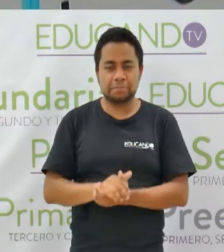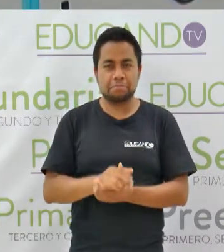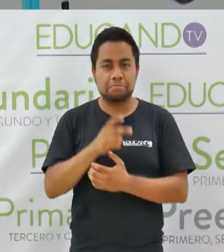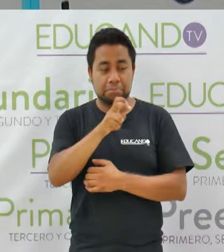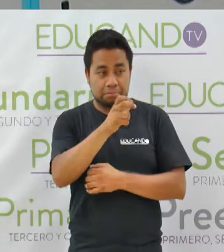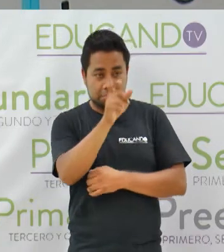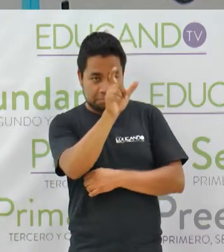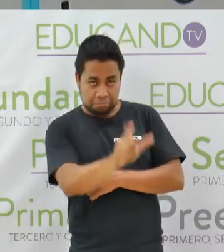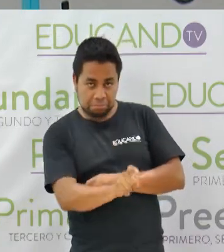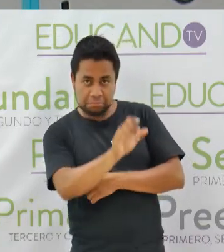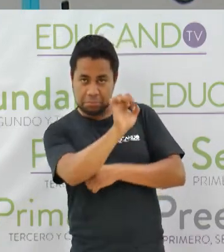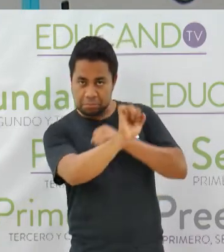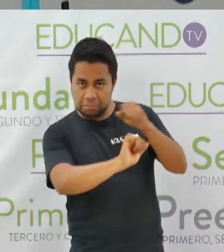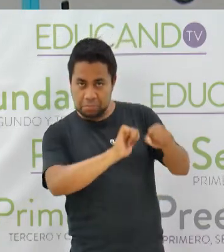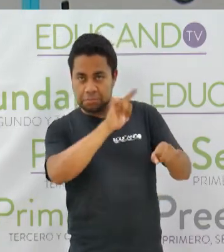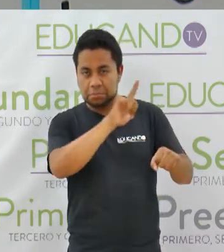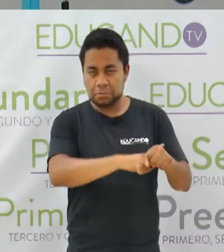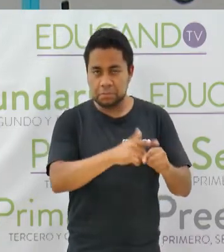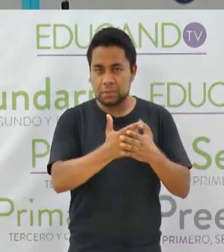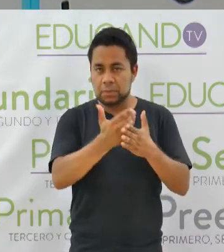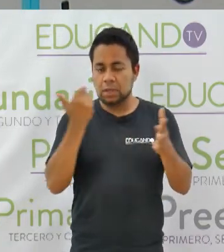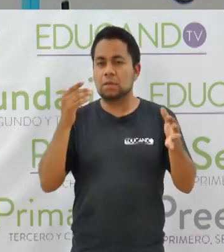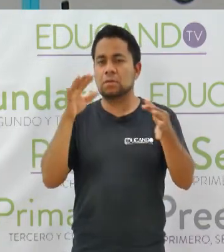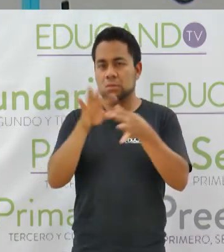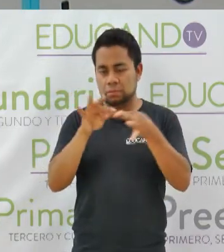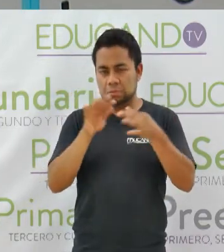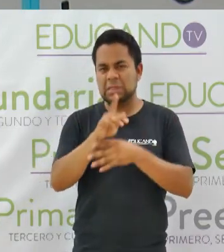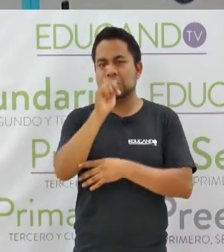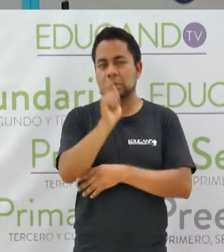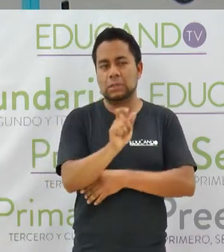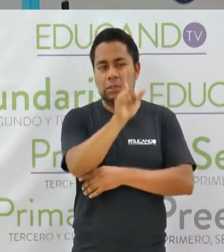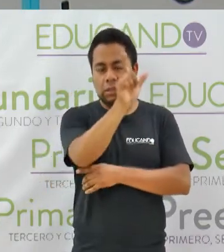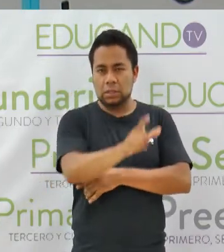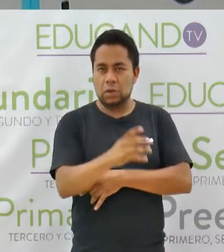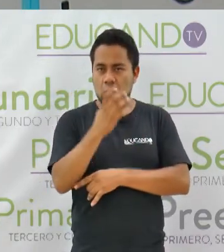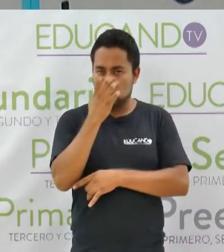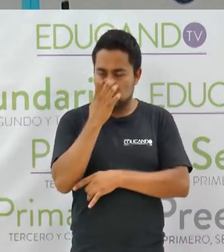Y este animal del cual nosotros ya hablamos, que es el oso